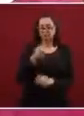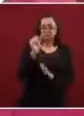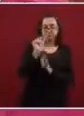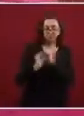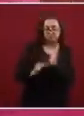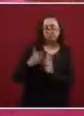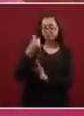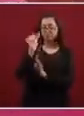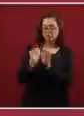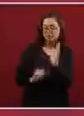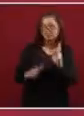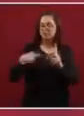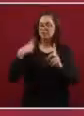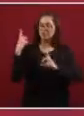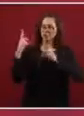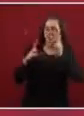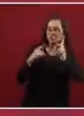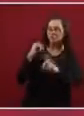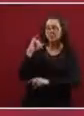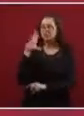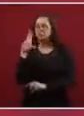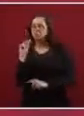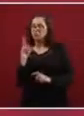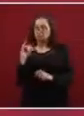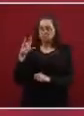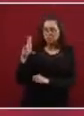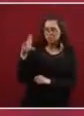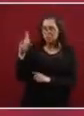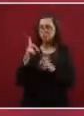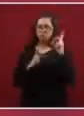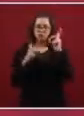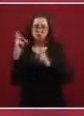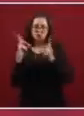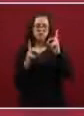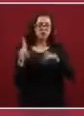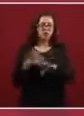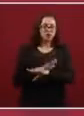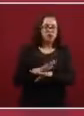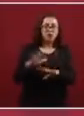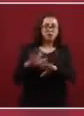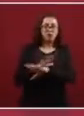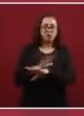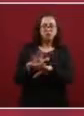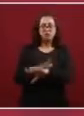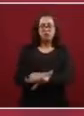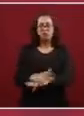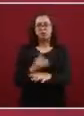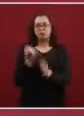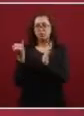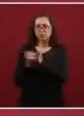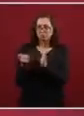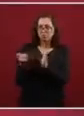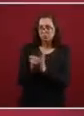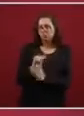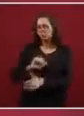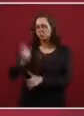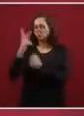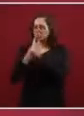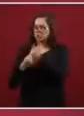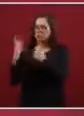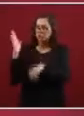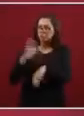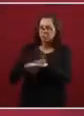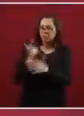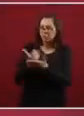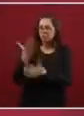generar incertidumbre si el arancel iba a permanecer en su mismo nivel o iba a reducirse, hicimos